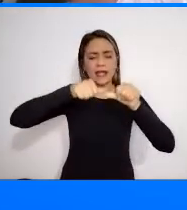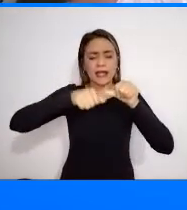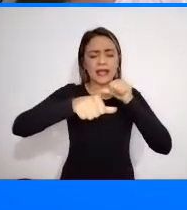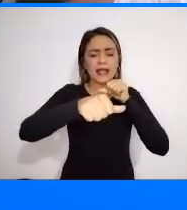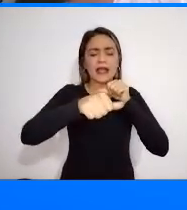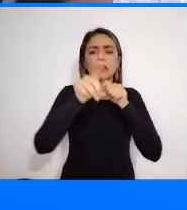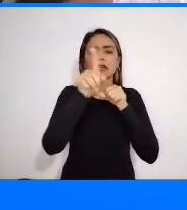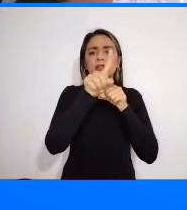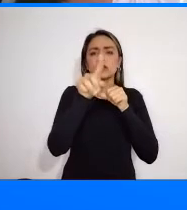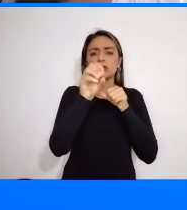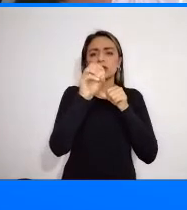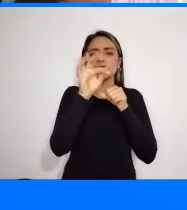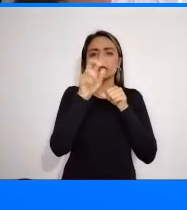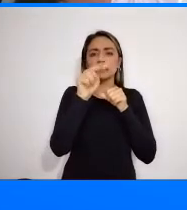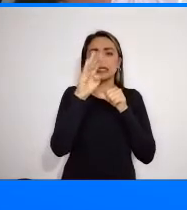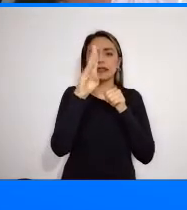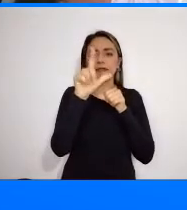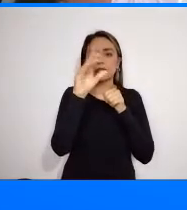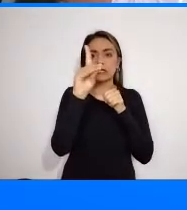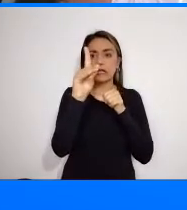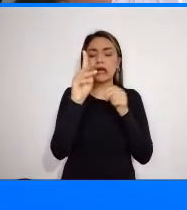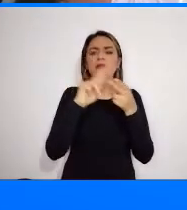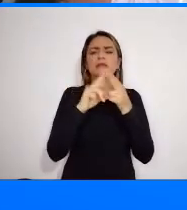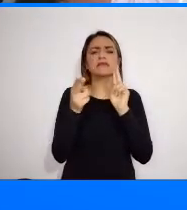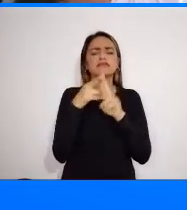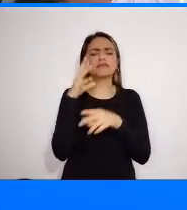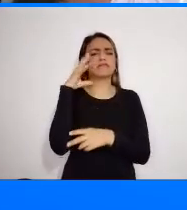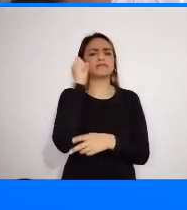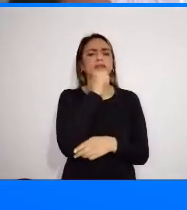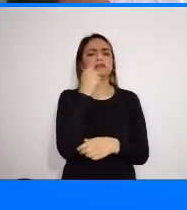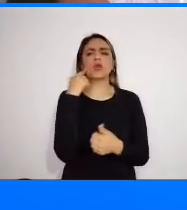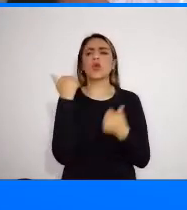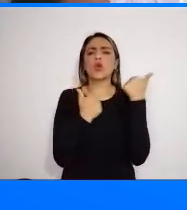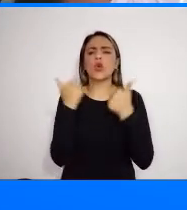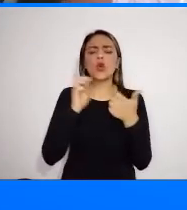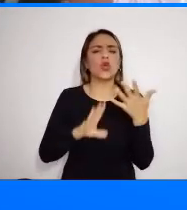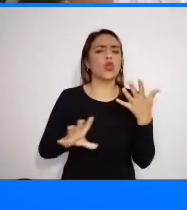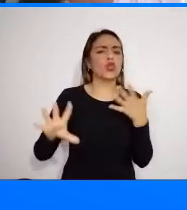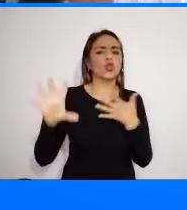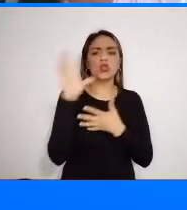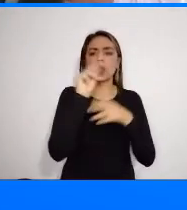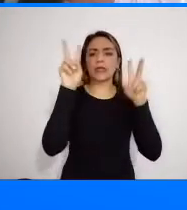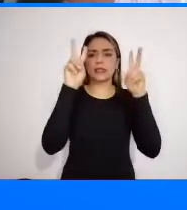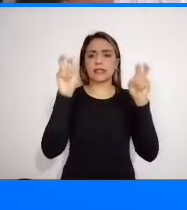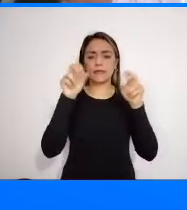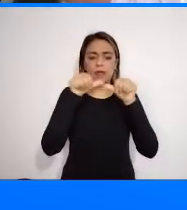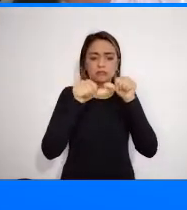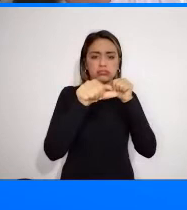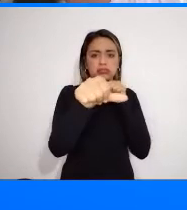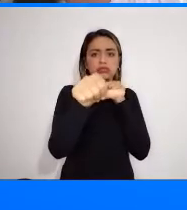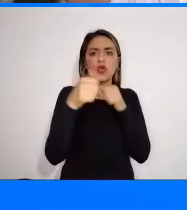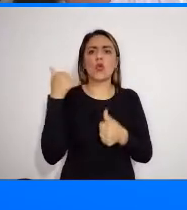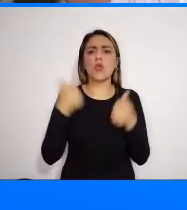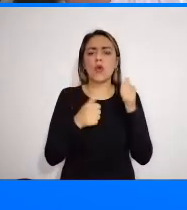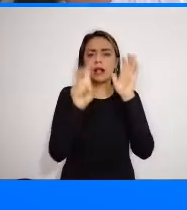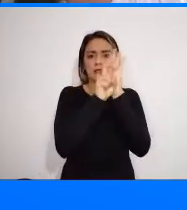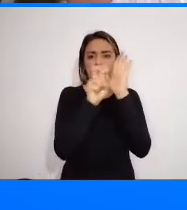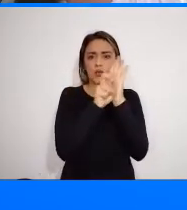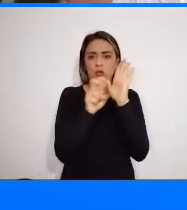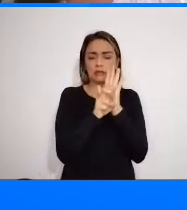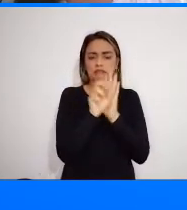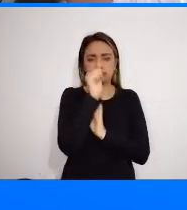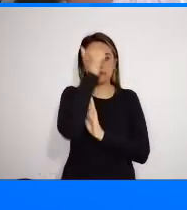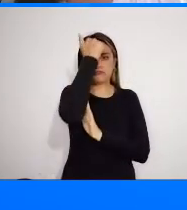el ecoturismo enmarca perfectamente en toda la teoría de la sostenibilidad. Y es